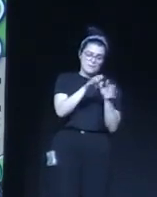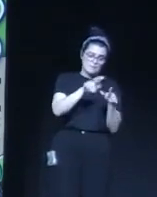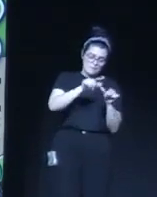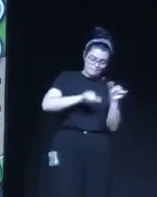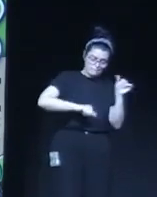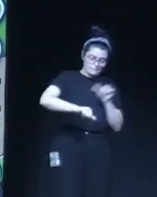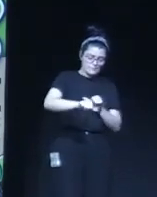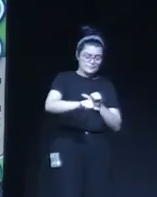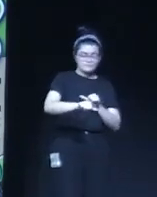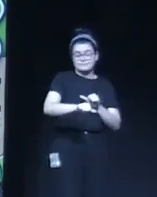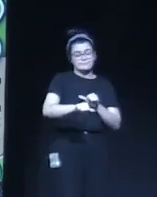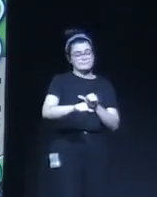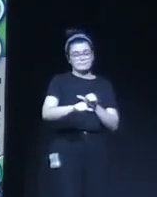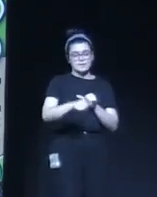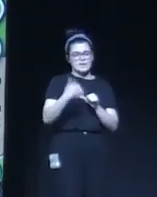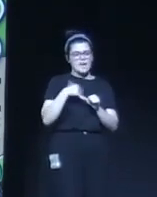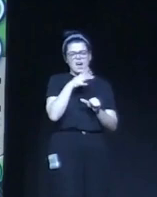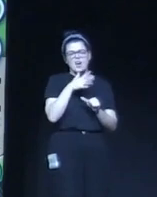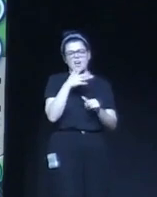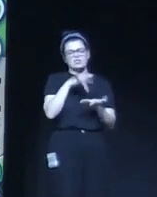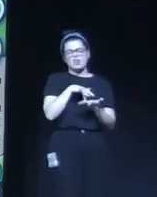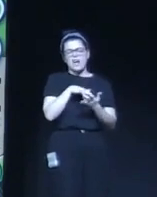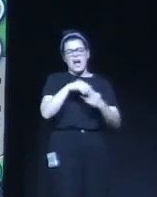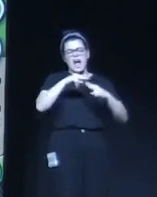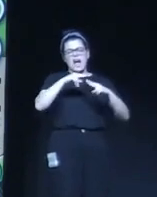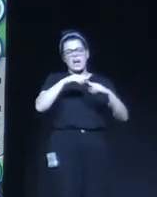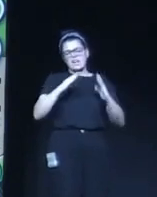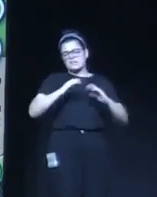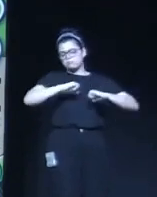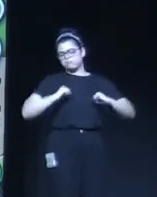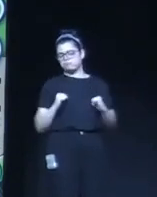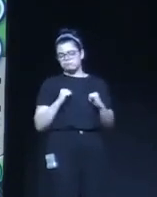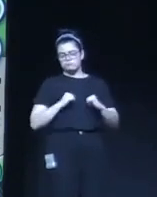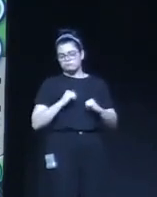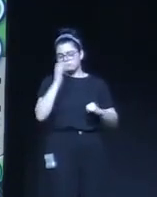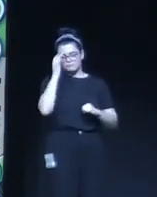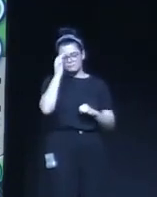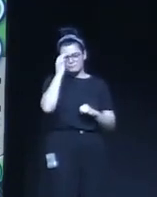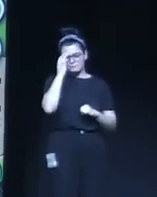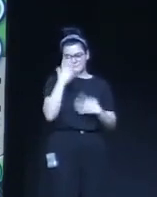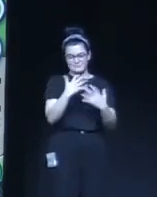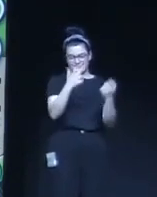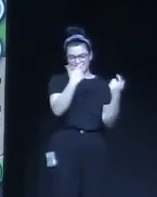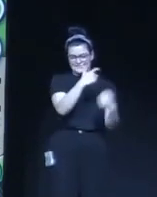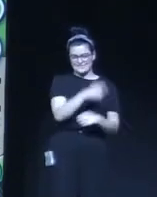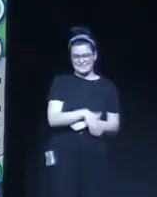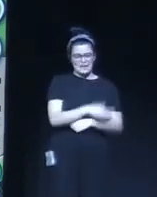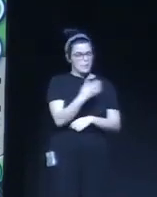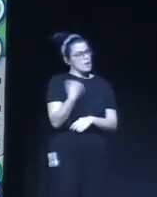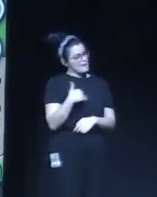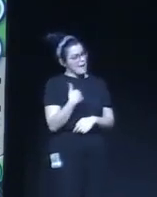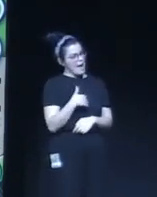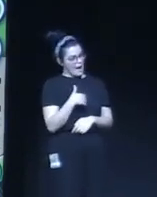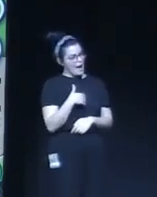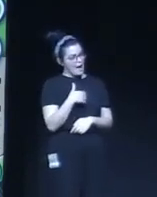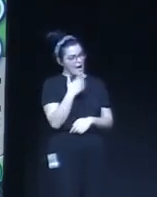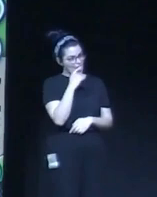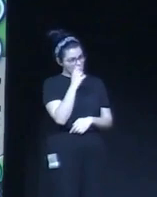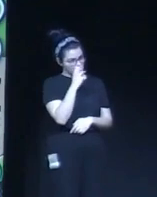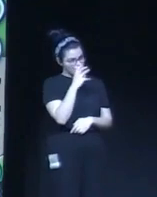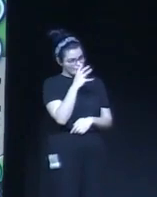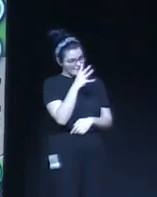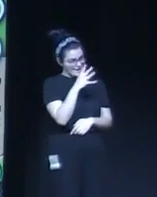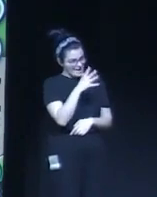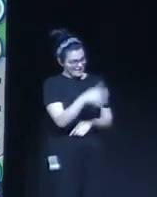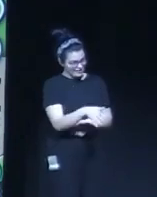son 92 años y es hora de estar en casa. Que es un ratico ya. No. Que ya llevas un ratico, ¿no? Sí, ya. Pero